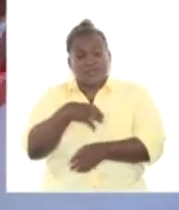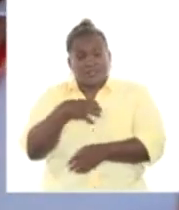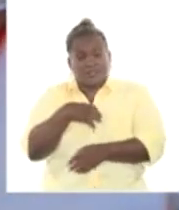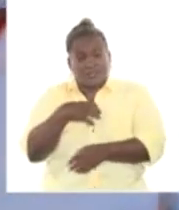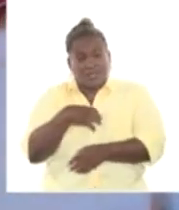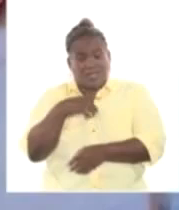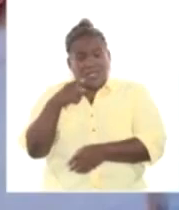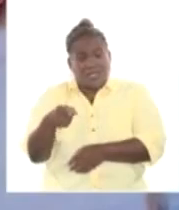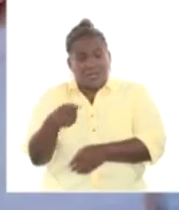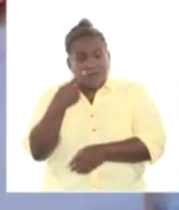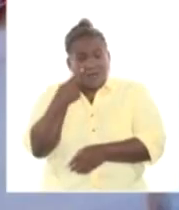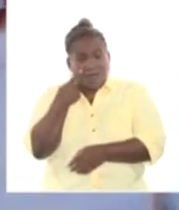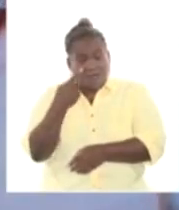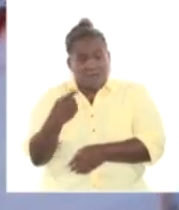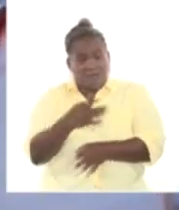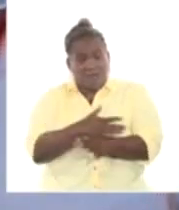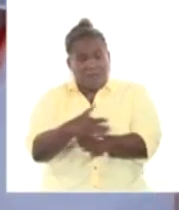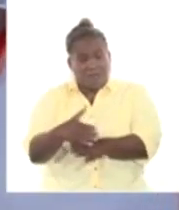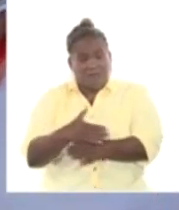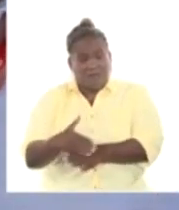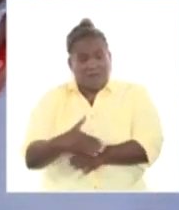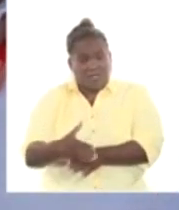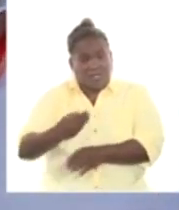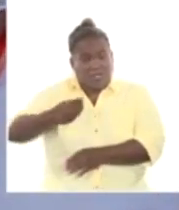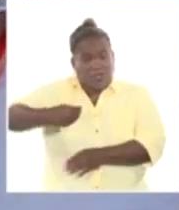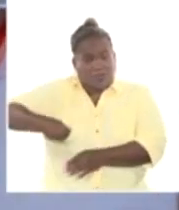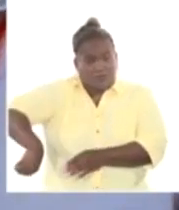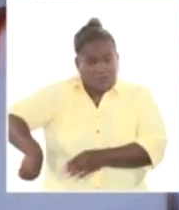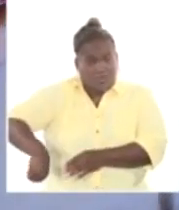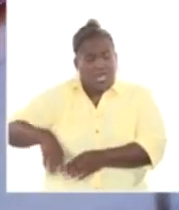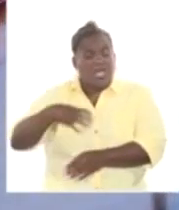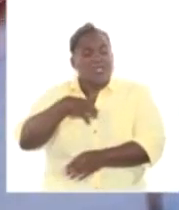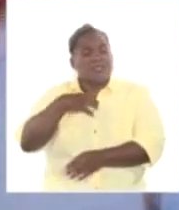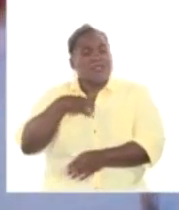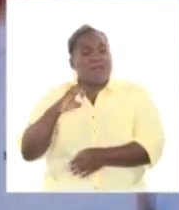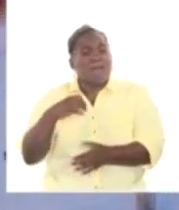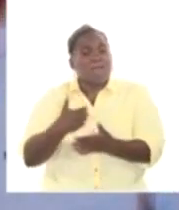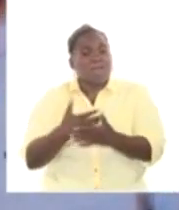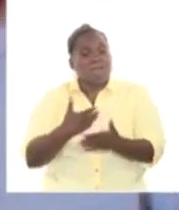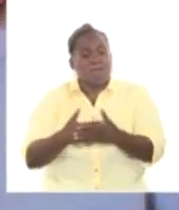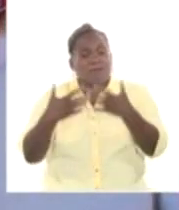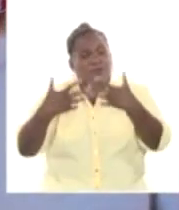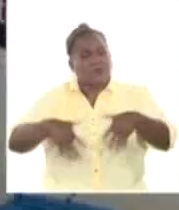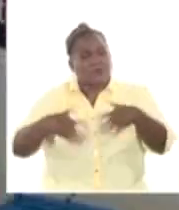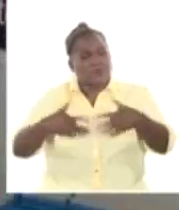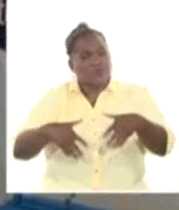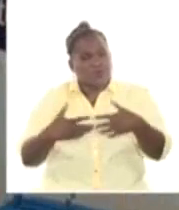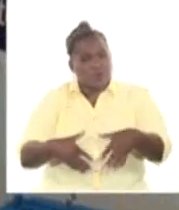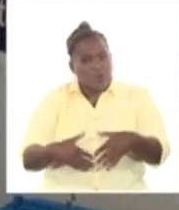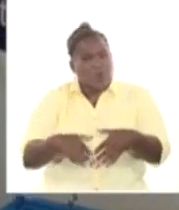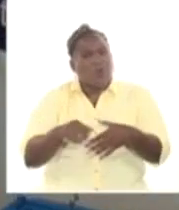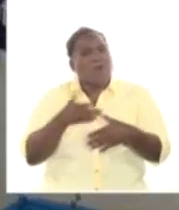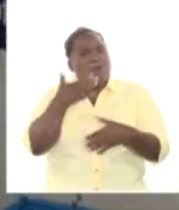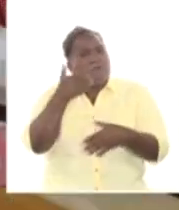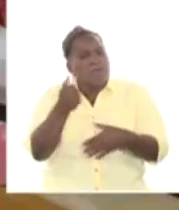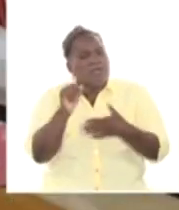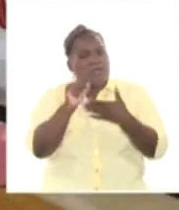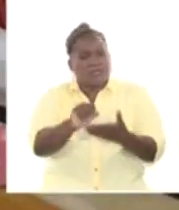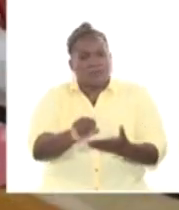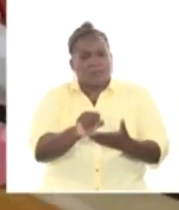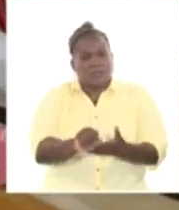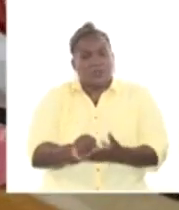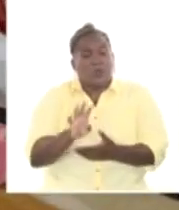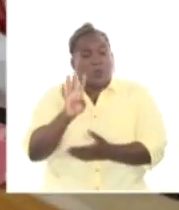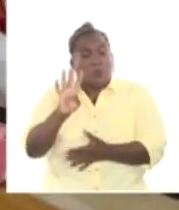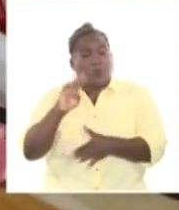dar a conocer las diferentes oportunidades que brinda la empresa en cuanto a producciones de bienes y servicios. Durante